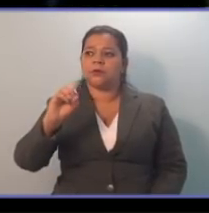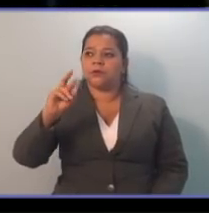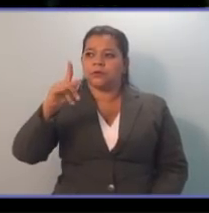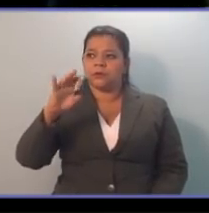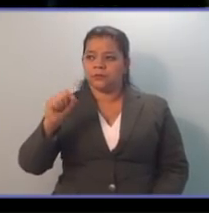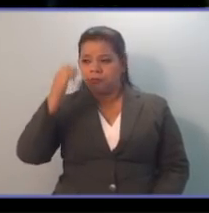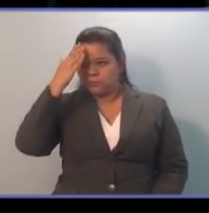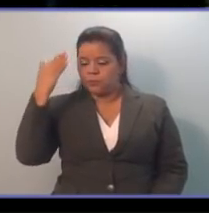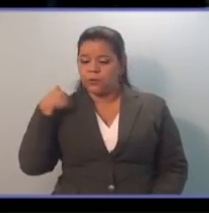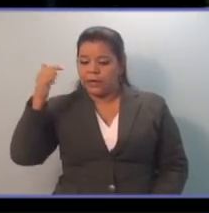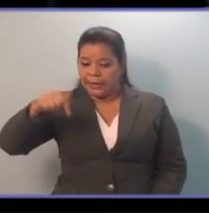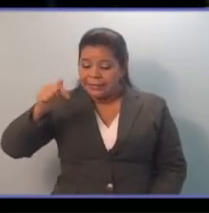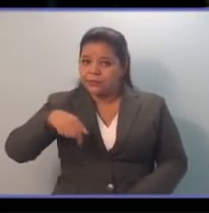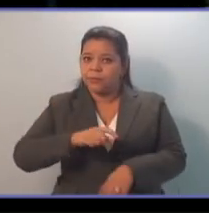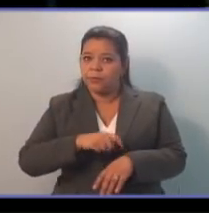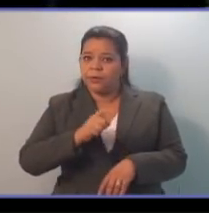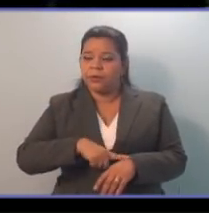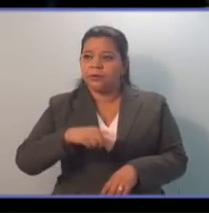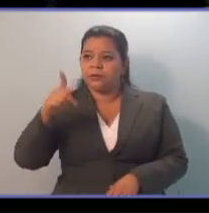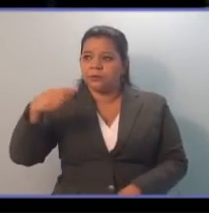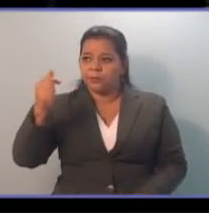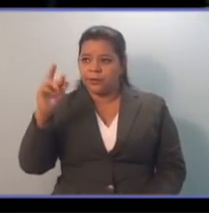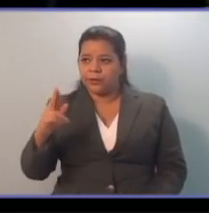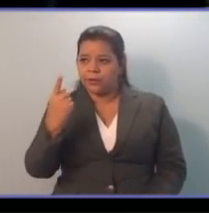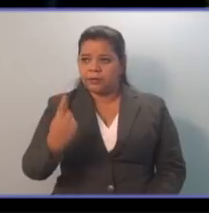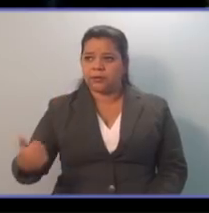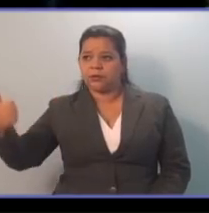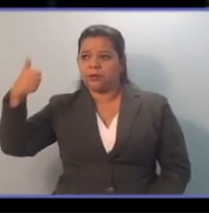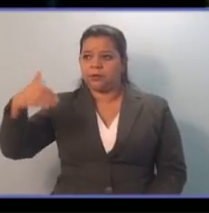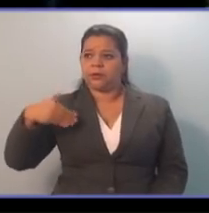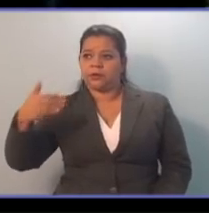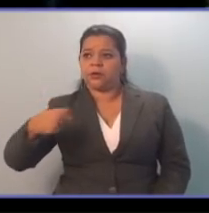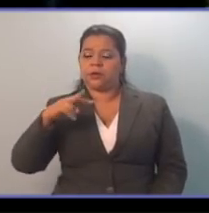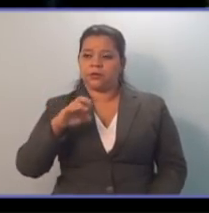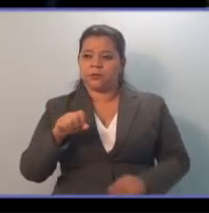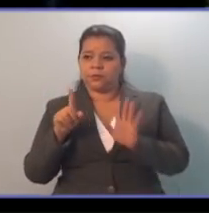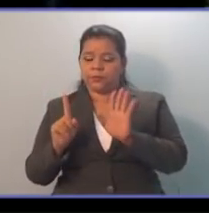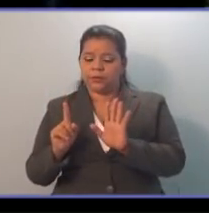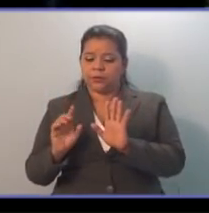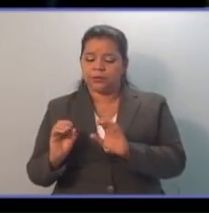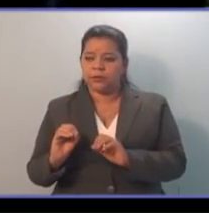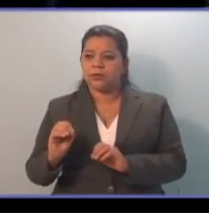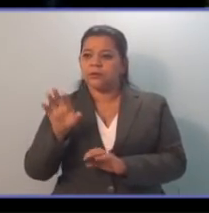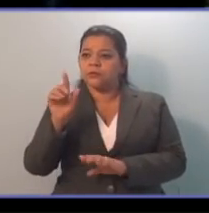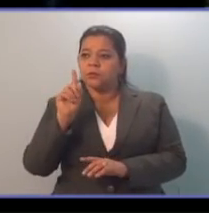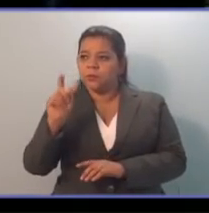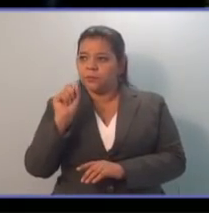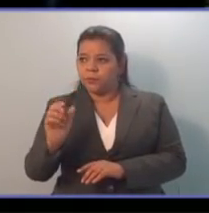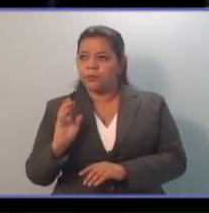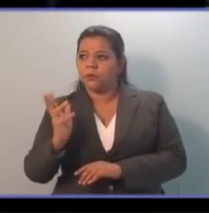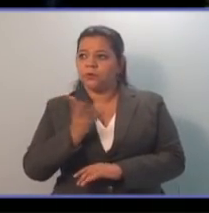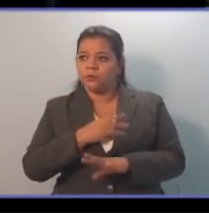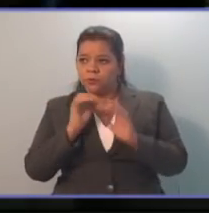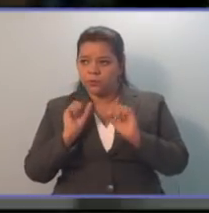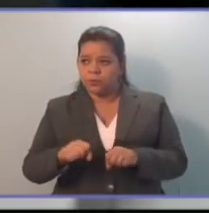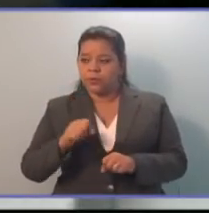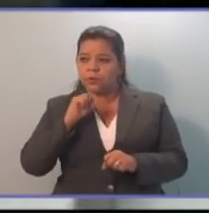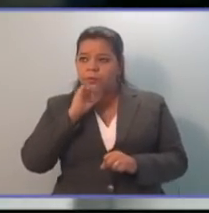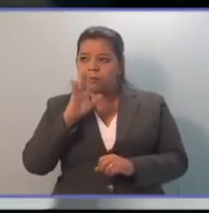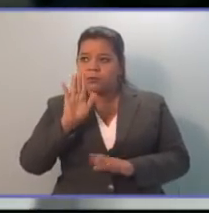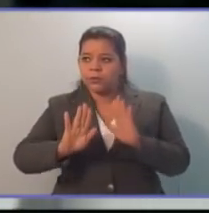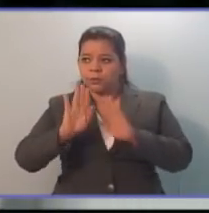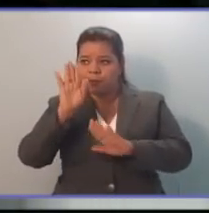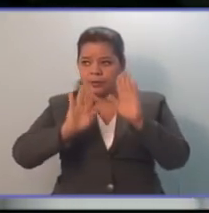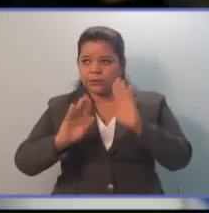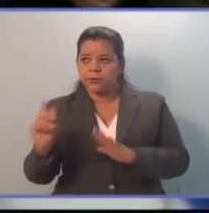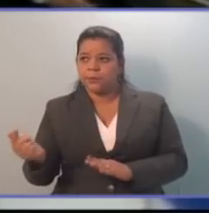actual Procuradora General de la República del 2010 a la fecha. Algunos de los puntos que hay que destacar durante su